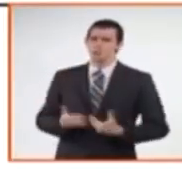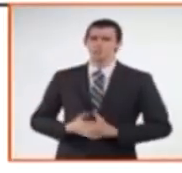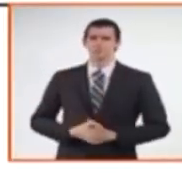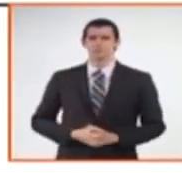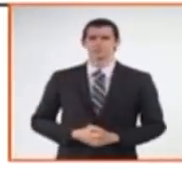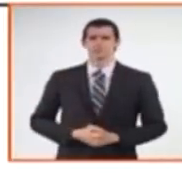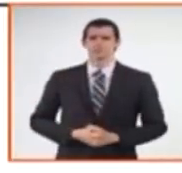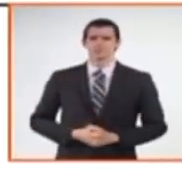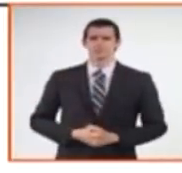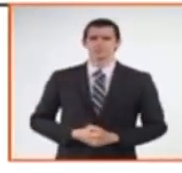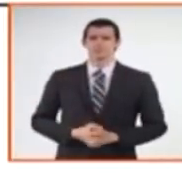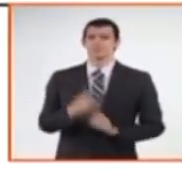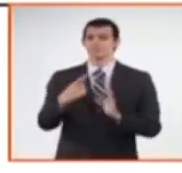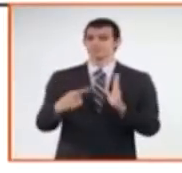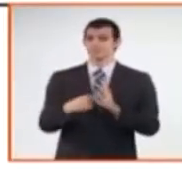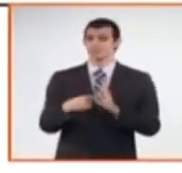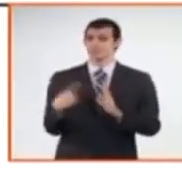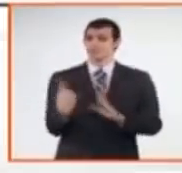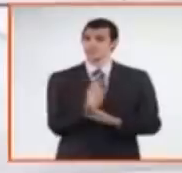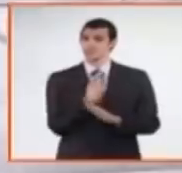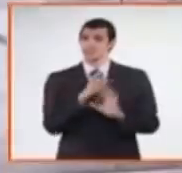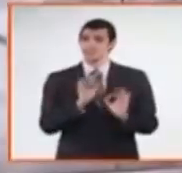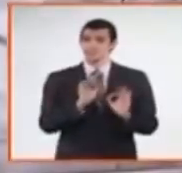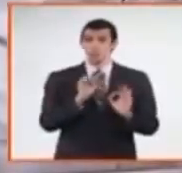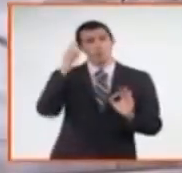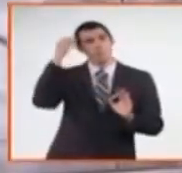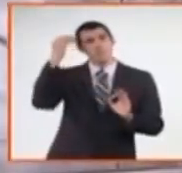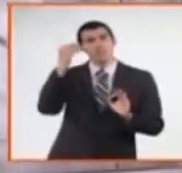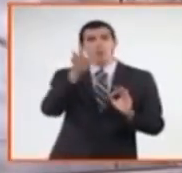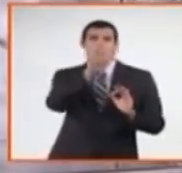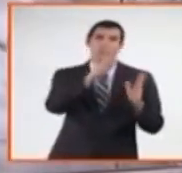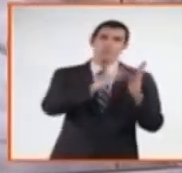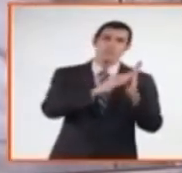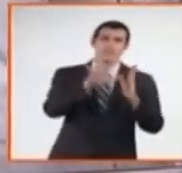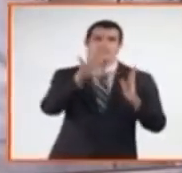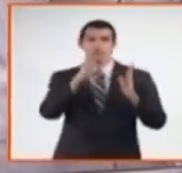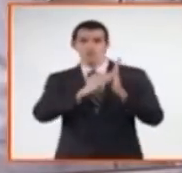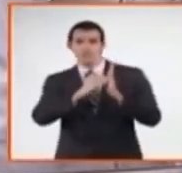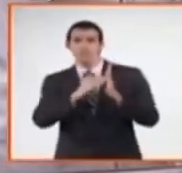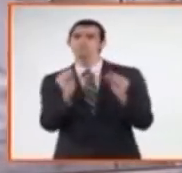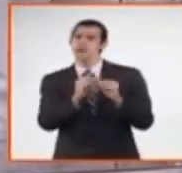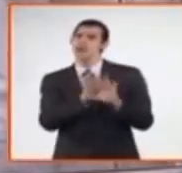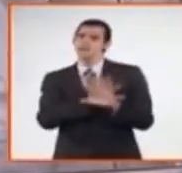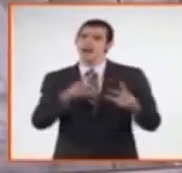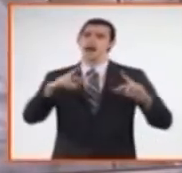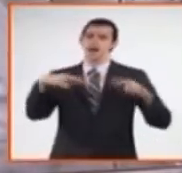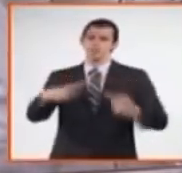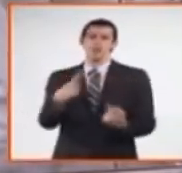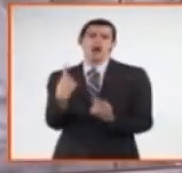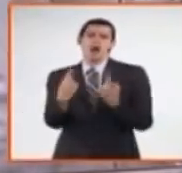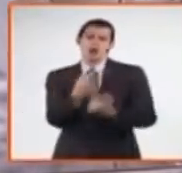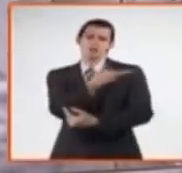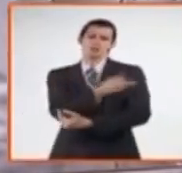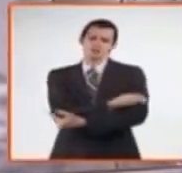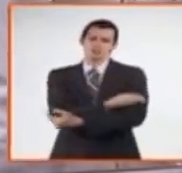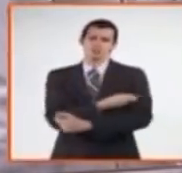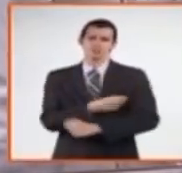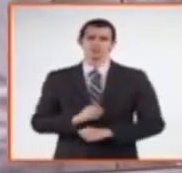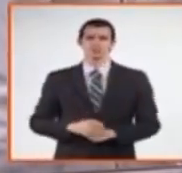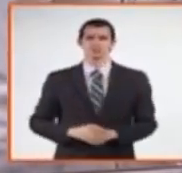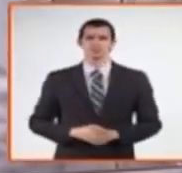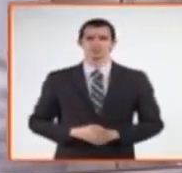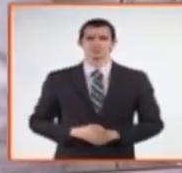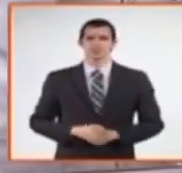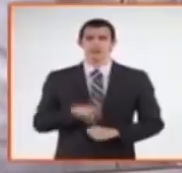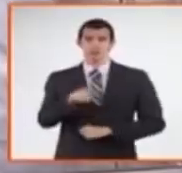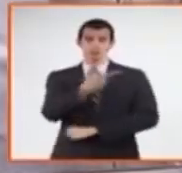respuesta al ingreso de la de la inmunidad si en la próxima por favor en la cuarta informaciones con respecto a sobre la